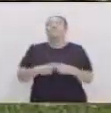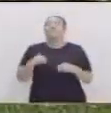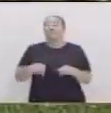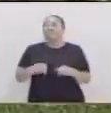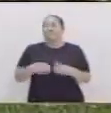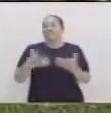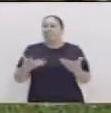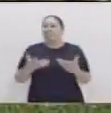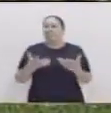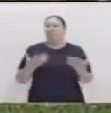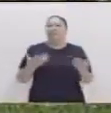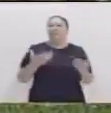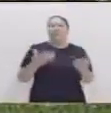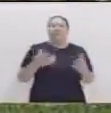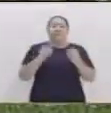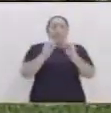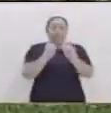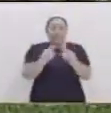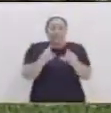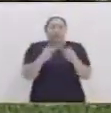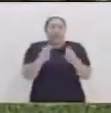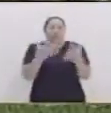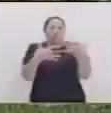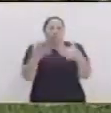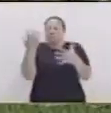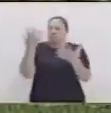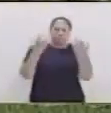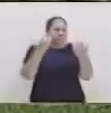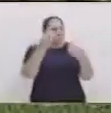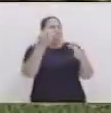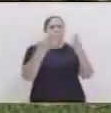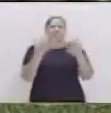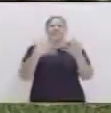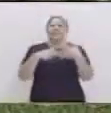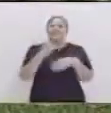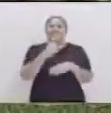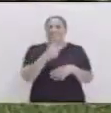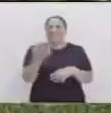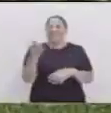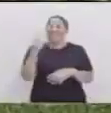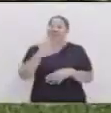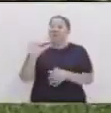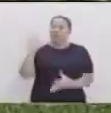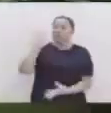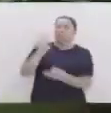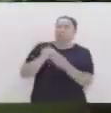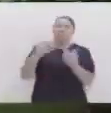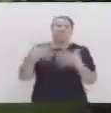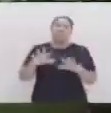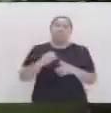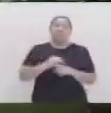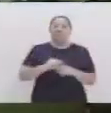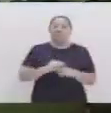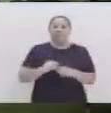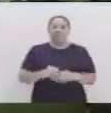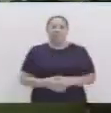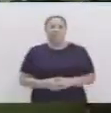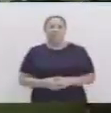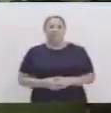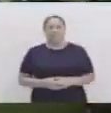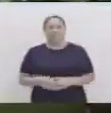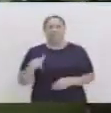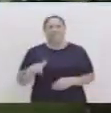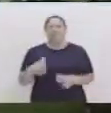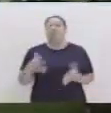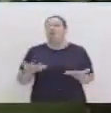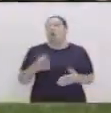con direccionar cada una de las señas y al final vamos a englobarlas todas para que podamos practicar aún más. Iniciamos con